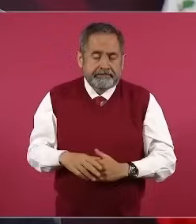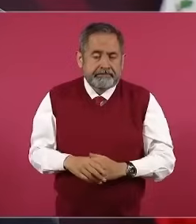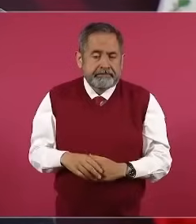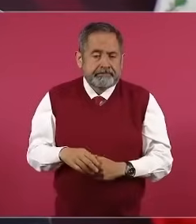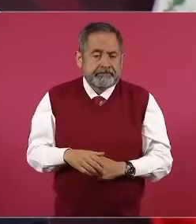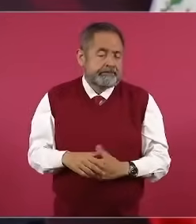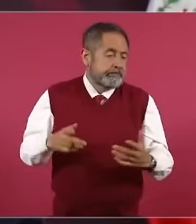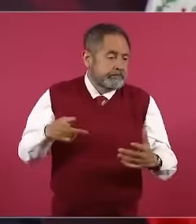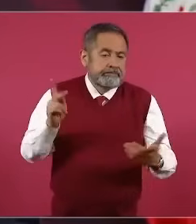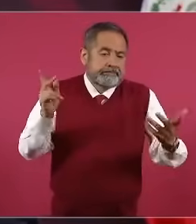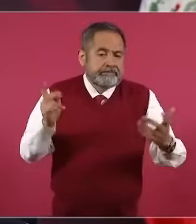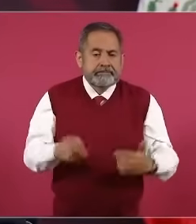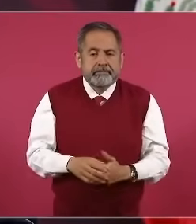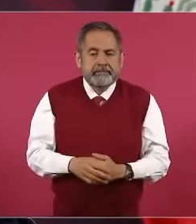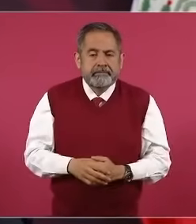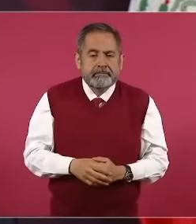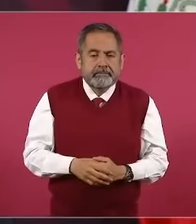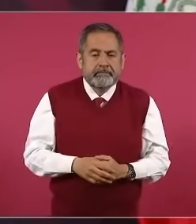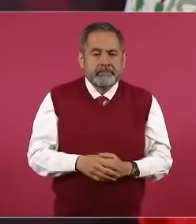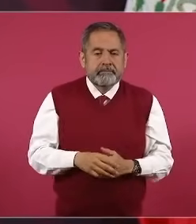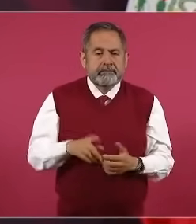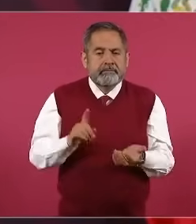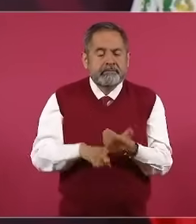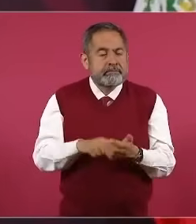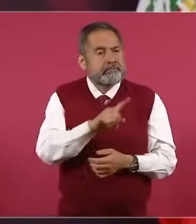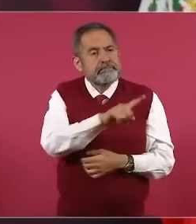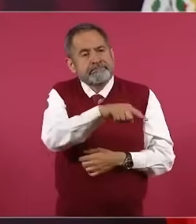como dice la canción, es más fuerte